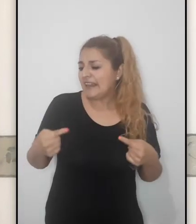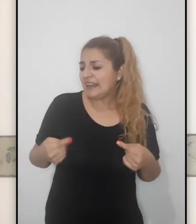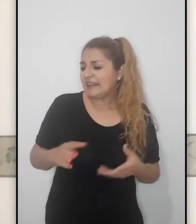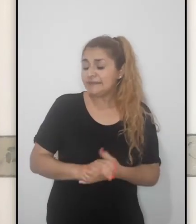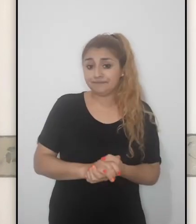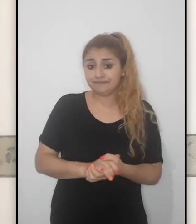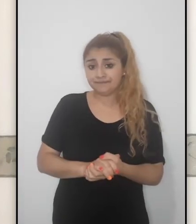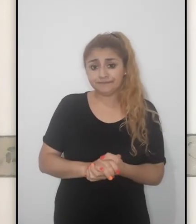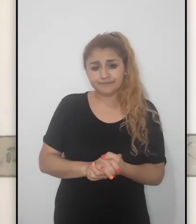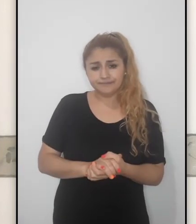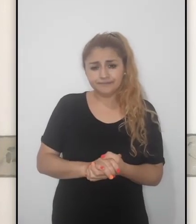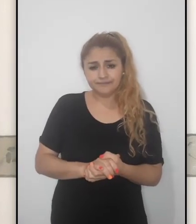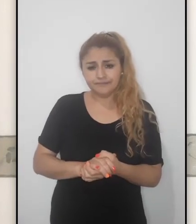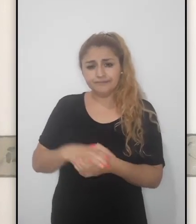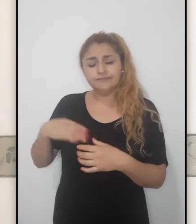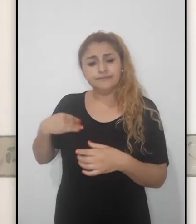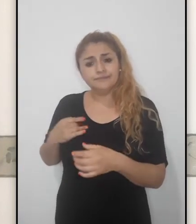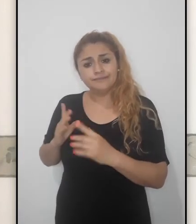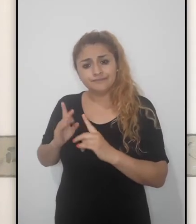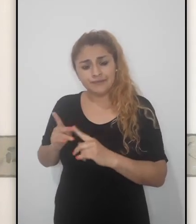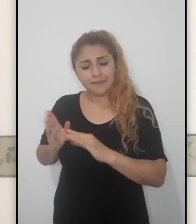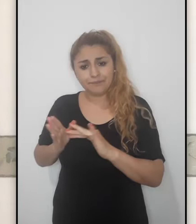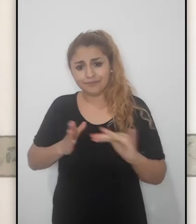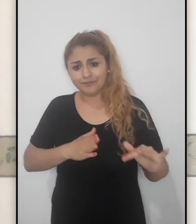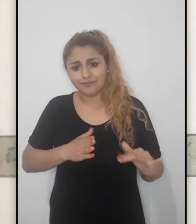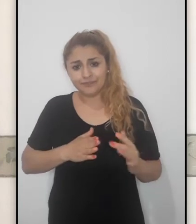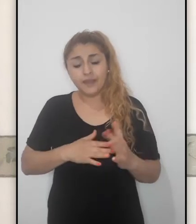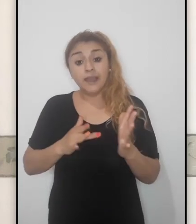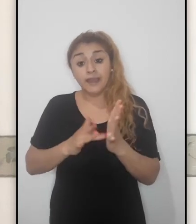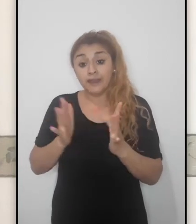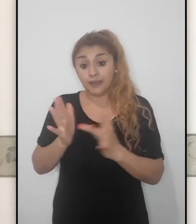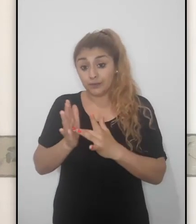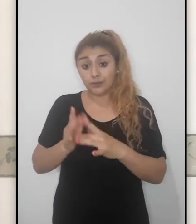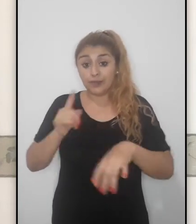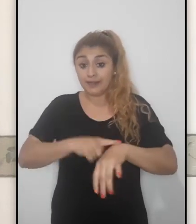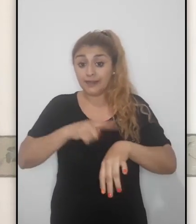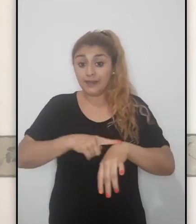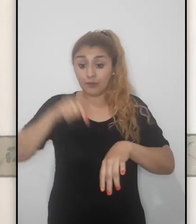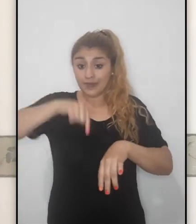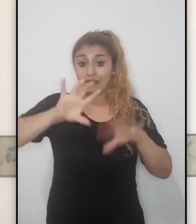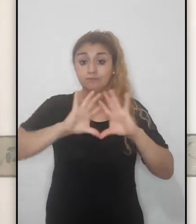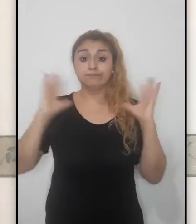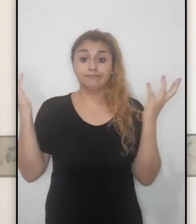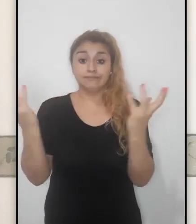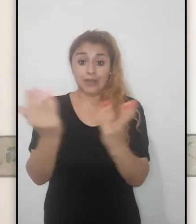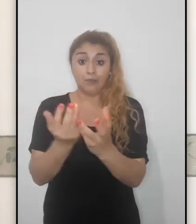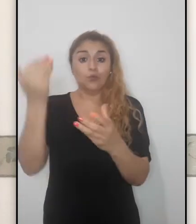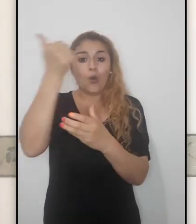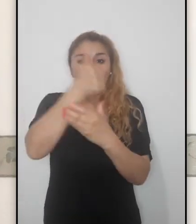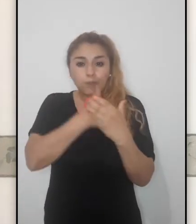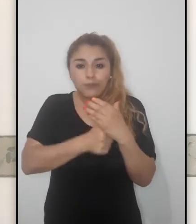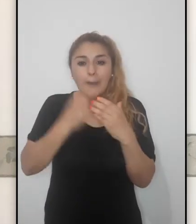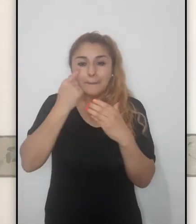y jesús a lo largo de su vida terrenal mostró que su punto de vista su posición su lugar era y es